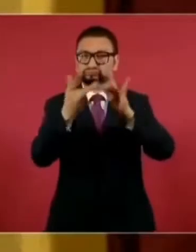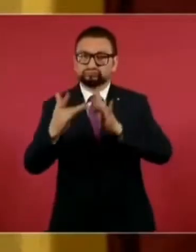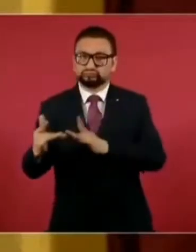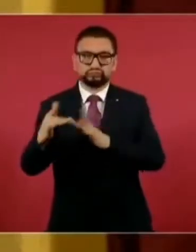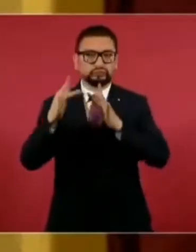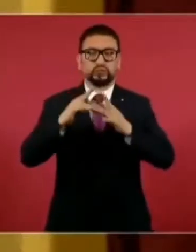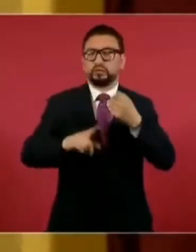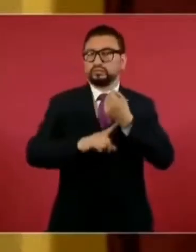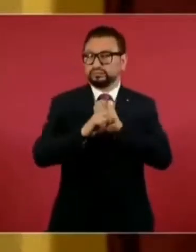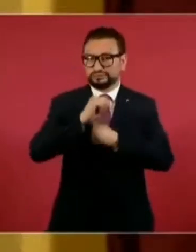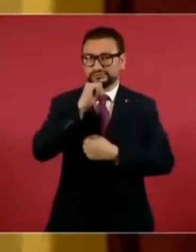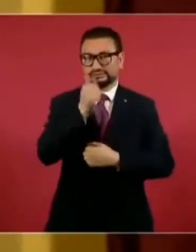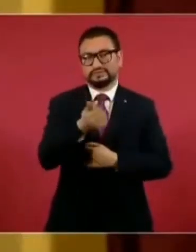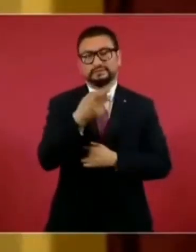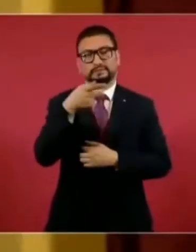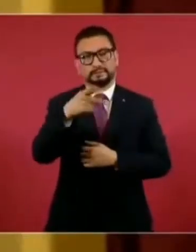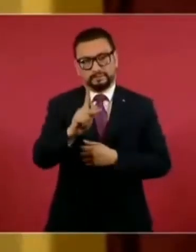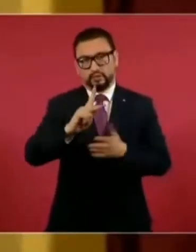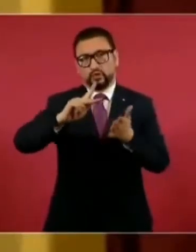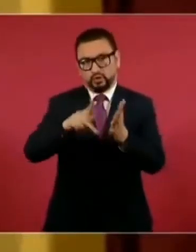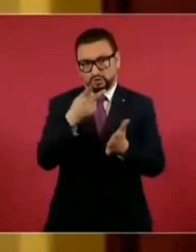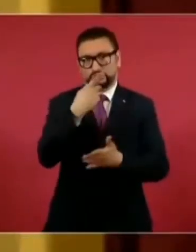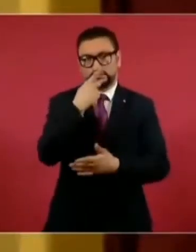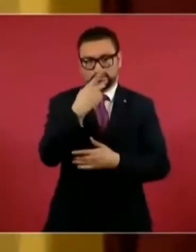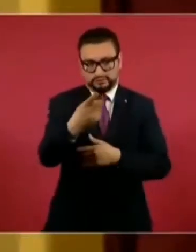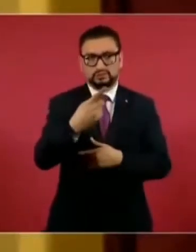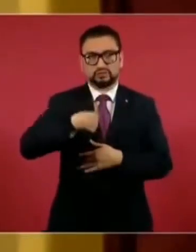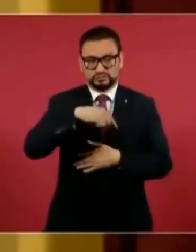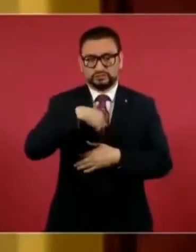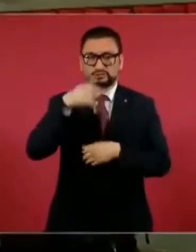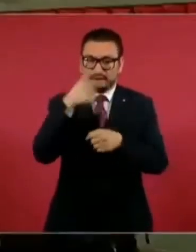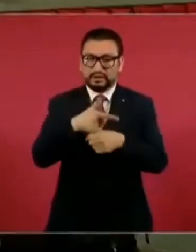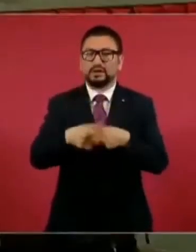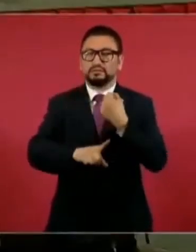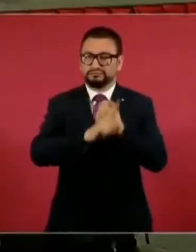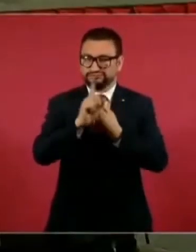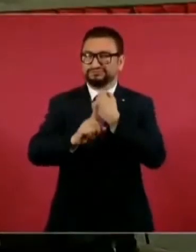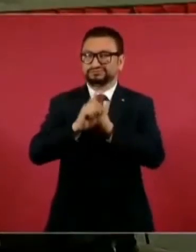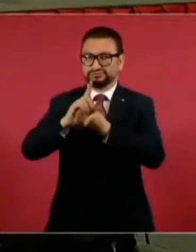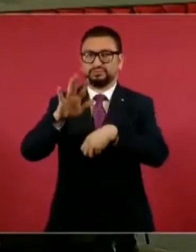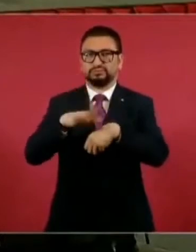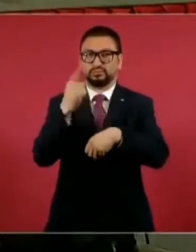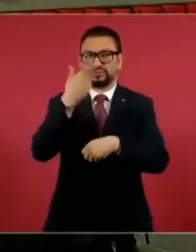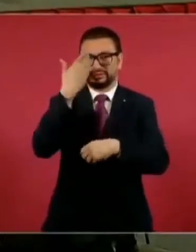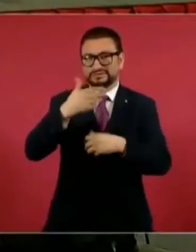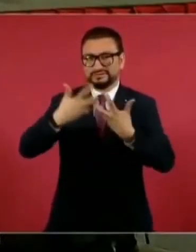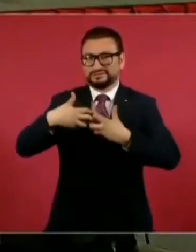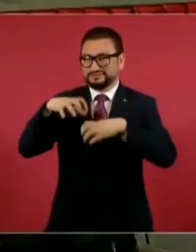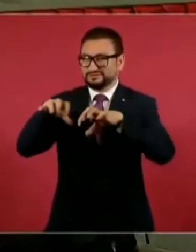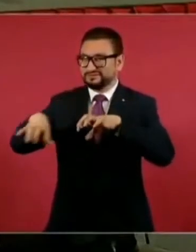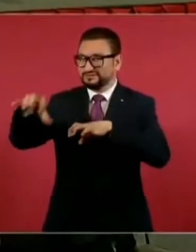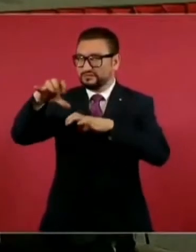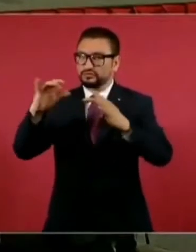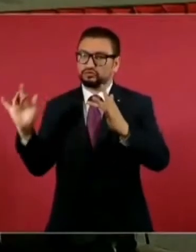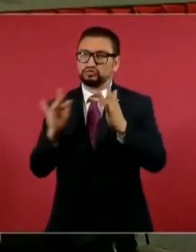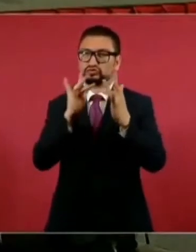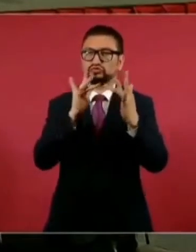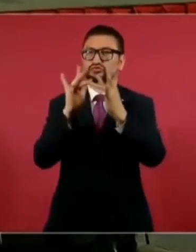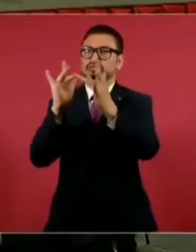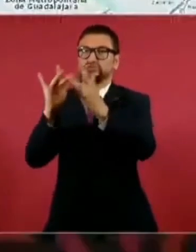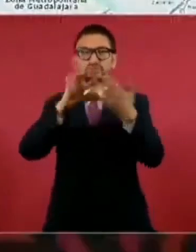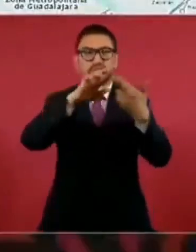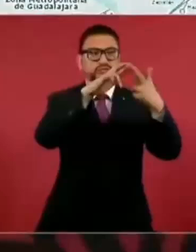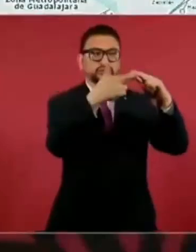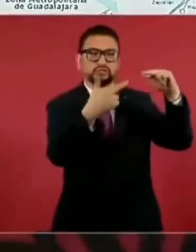afectación. Sin embargo, repito, sí tuvimos afectaciones por el hecho de que las centrales se estaban conectando en cualquier punto de la